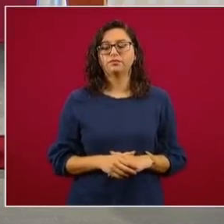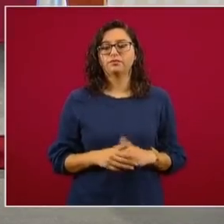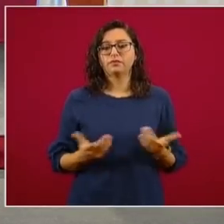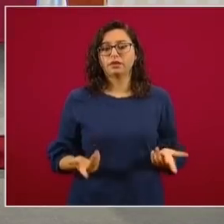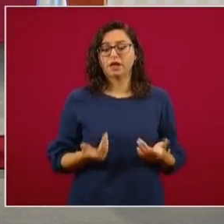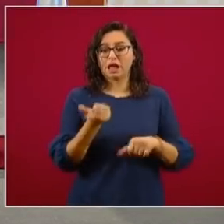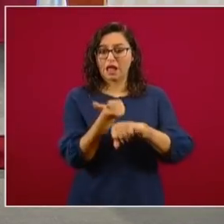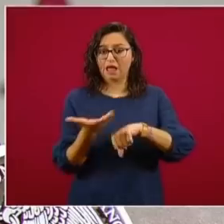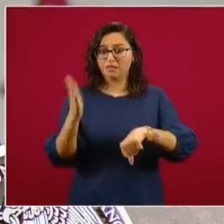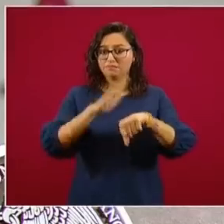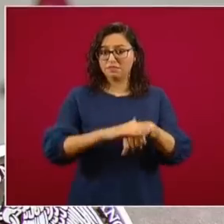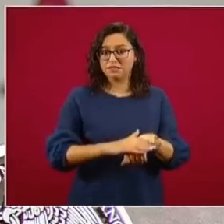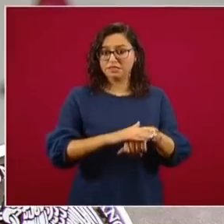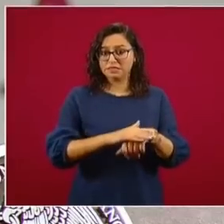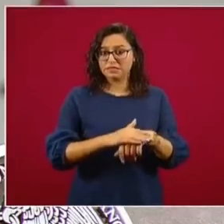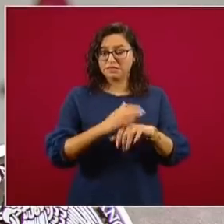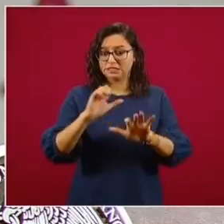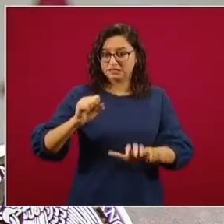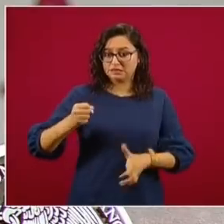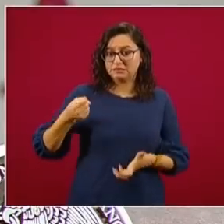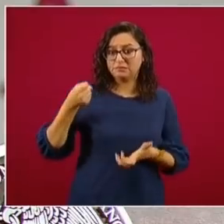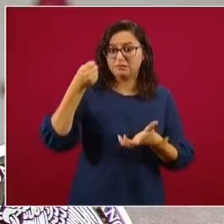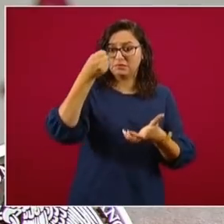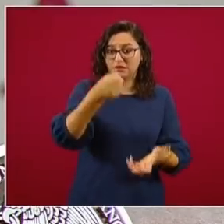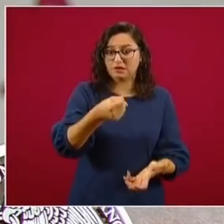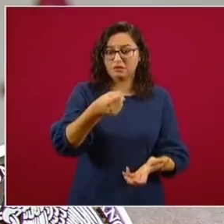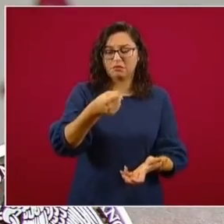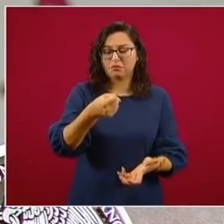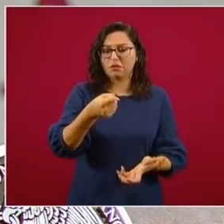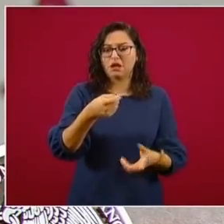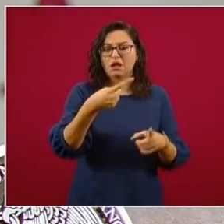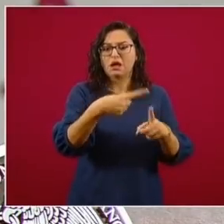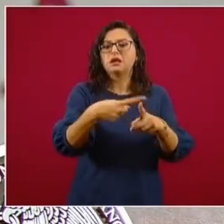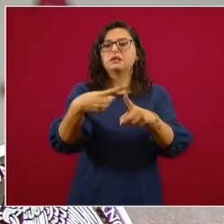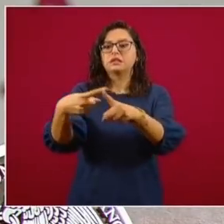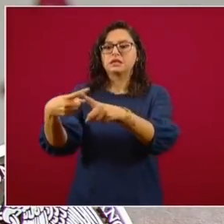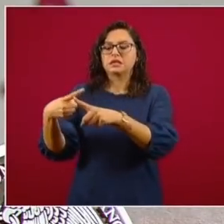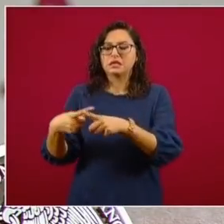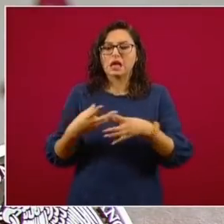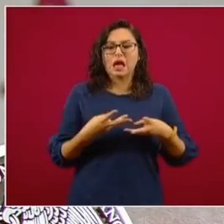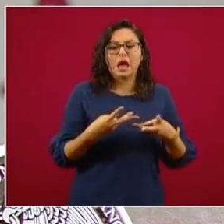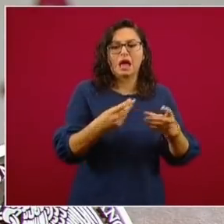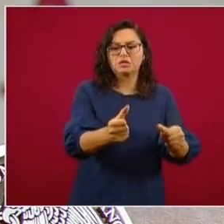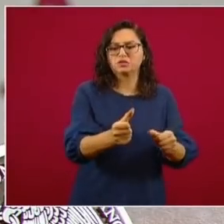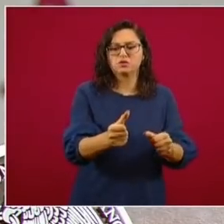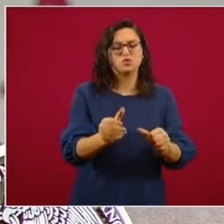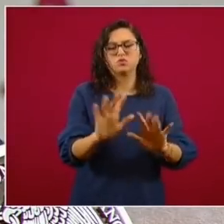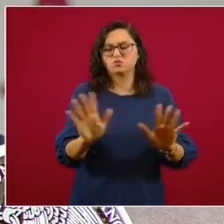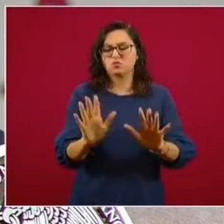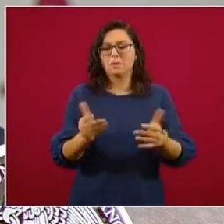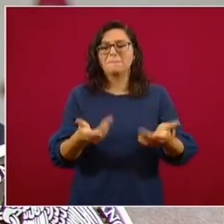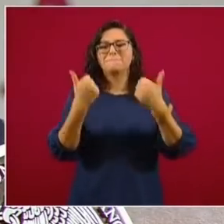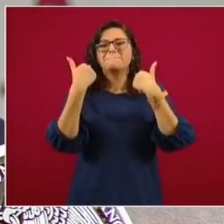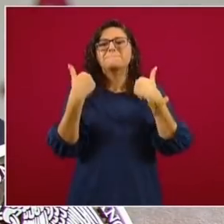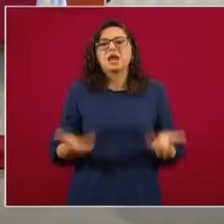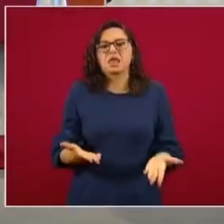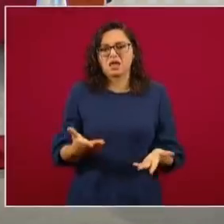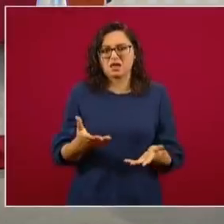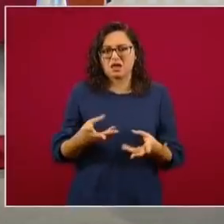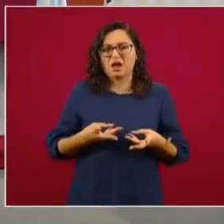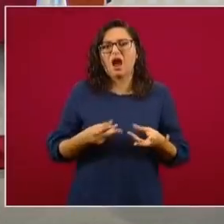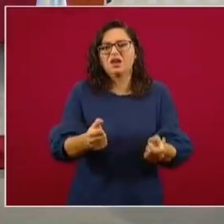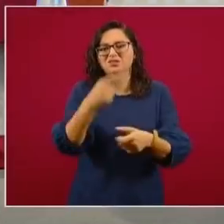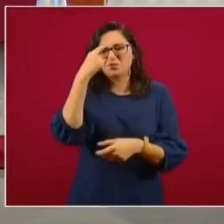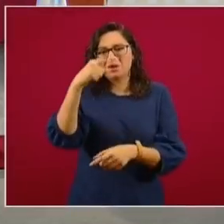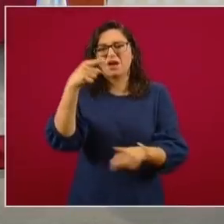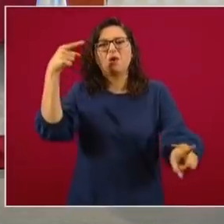clasificación administrativa, no son los recursos que vienen a través de quién está gastando, sino en para qué se está gastando. Y ahí, como